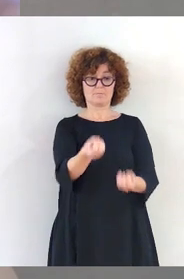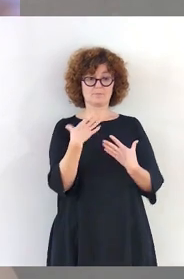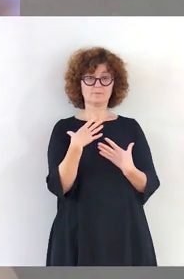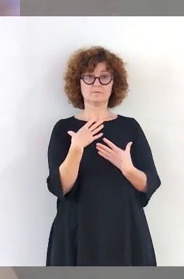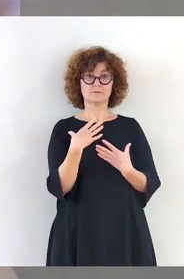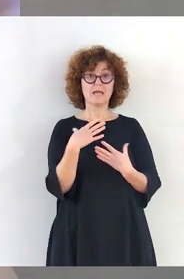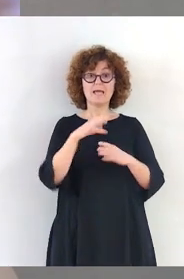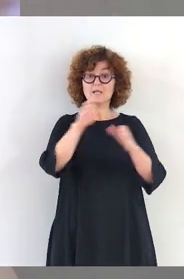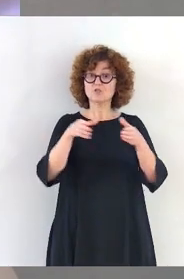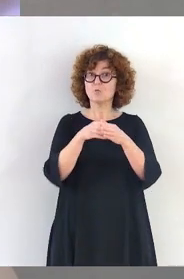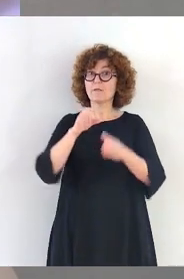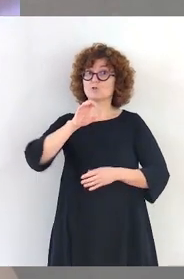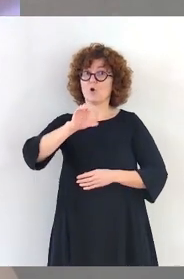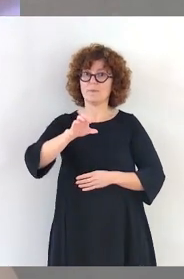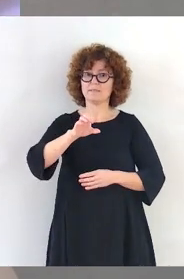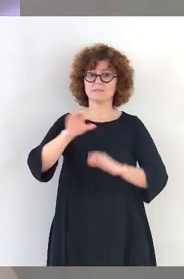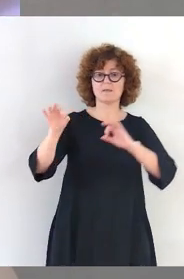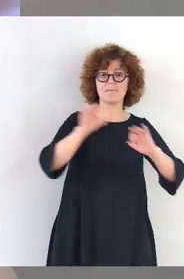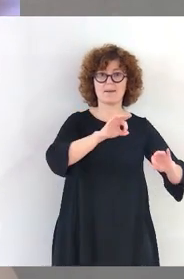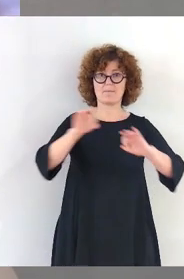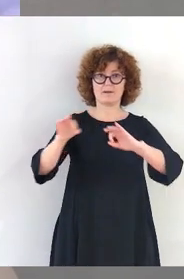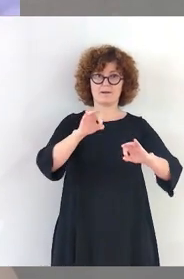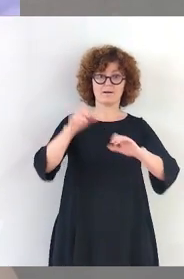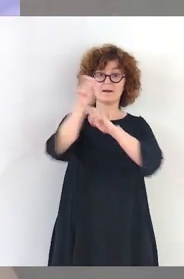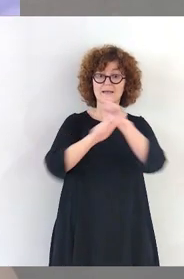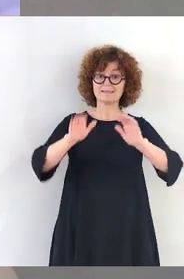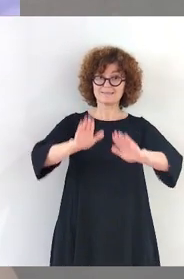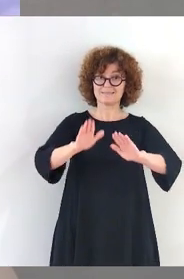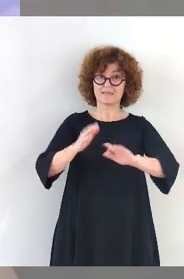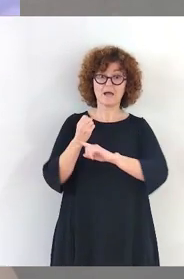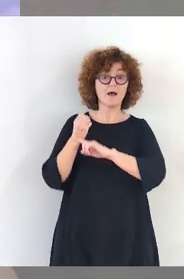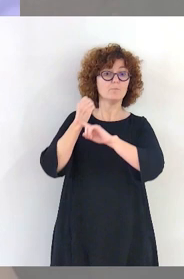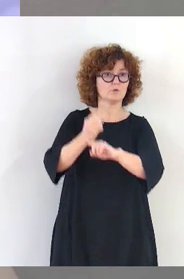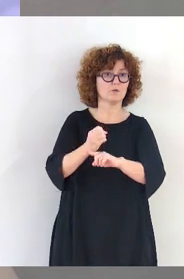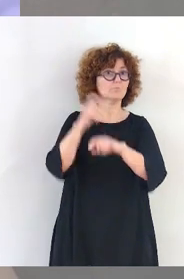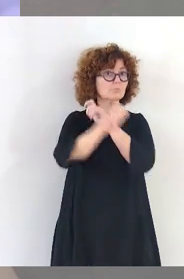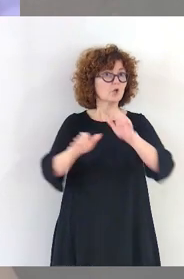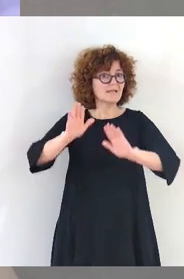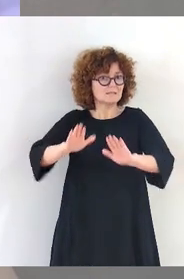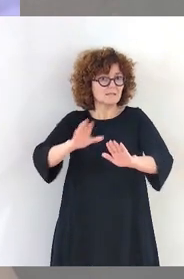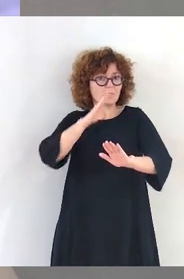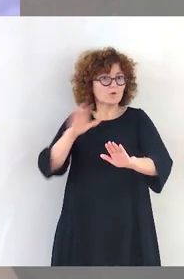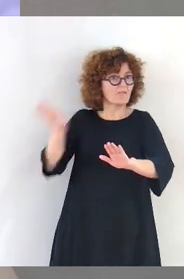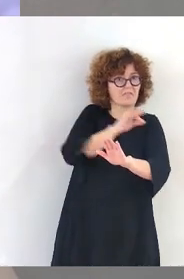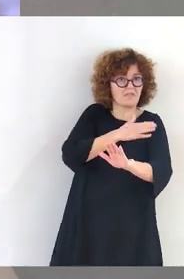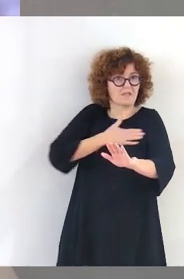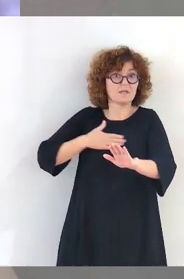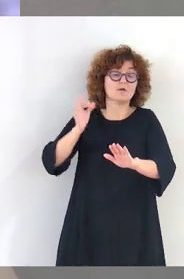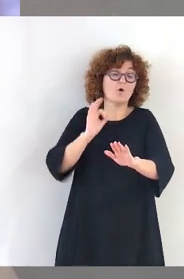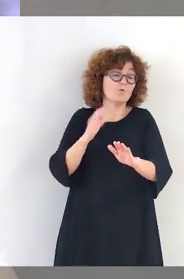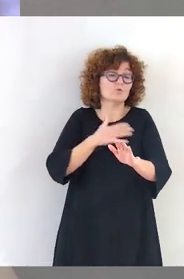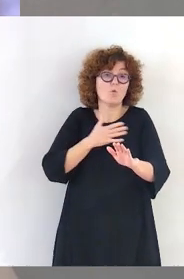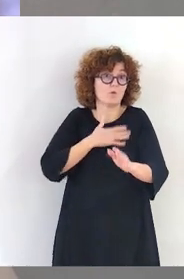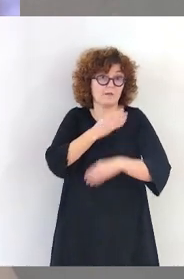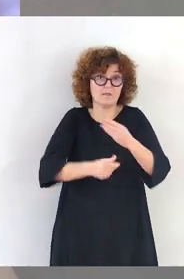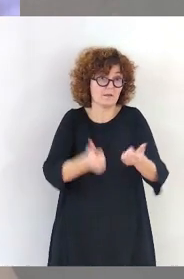las comunidades apoyar aquellas personas que se quedan que se quedan por decisión propia o que se quedan porque no les queda más remedio y no